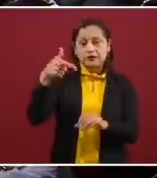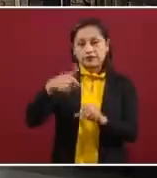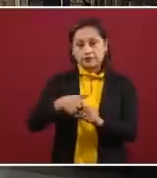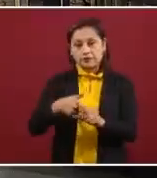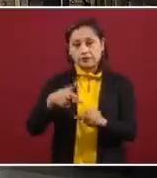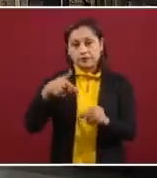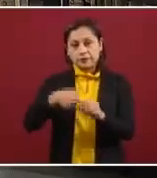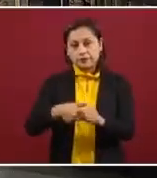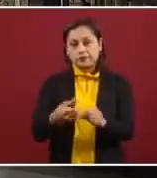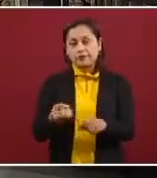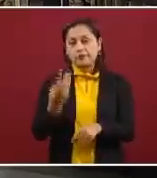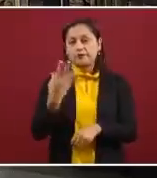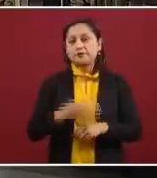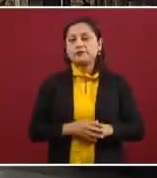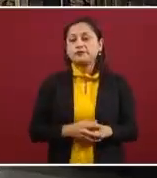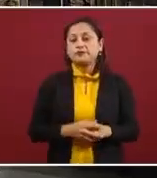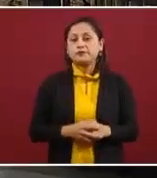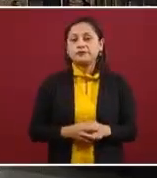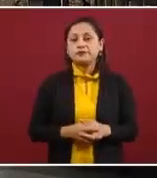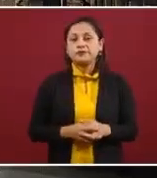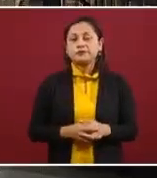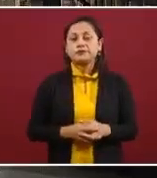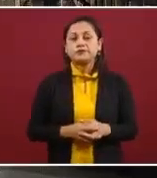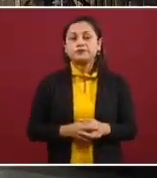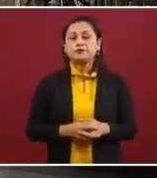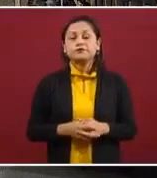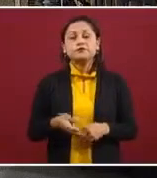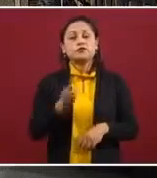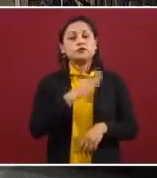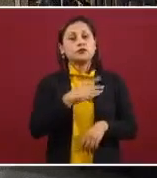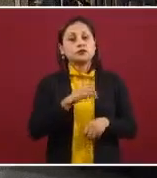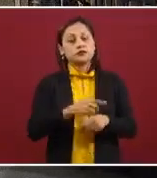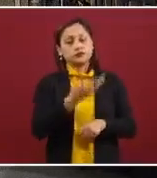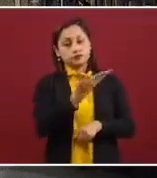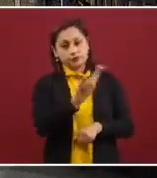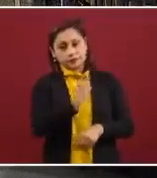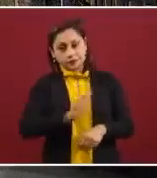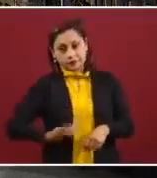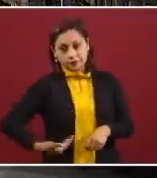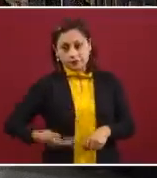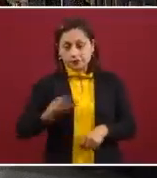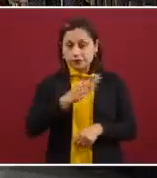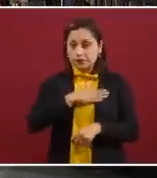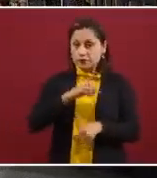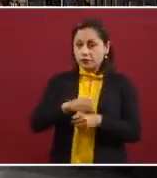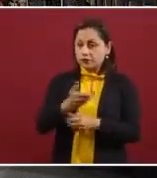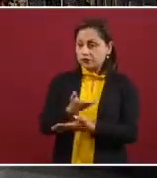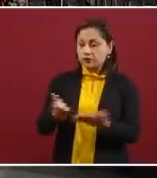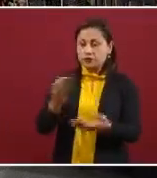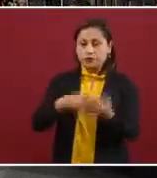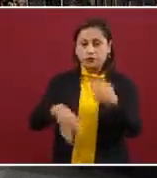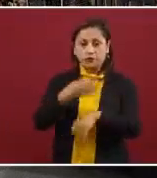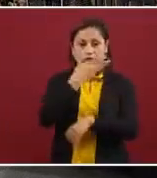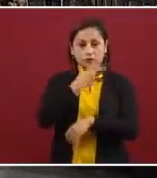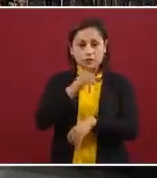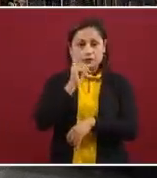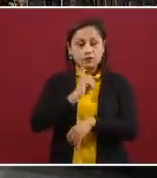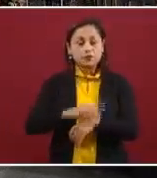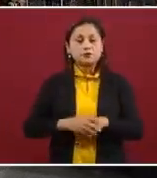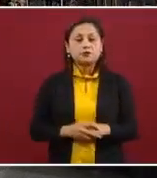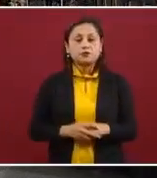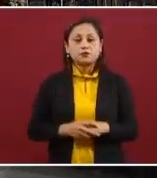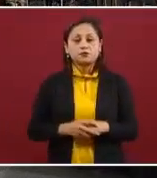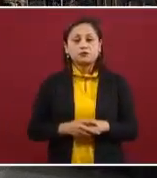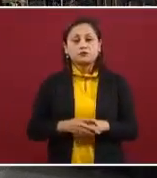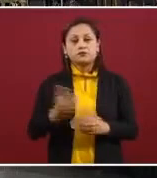Siéntese, de favor. Buenos días, señor presidente. Muy buenos días a todas y a todos ustedes. El quién es quién en el